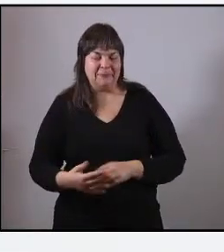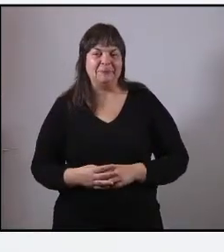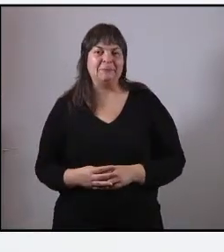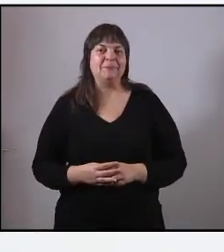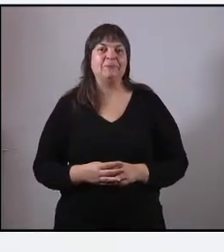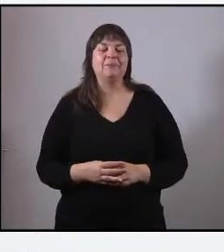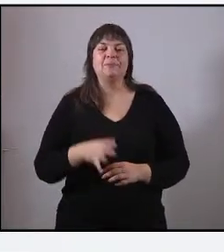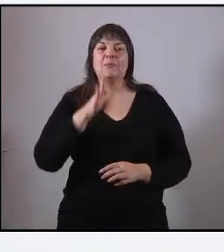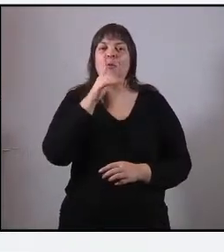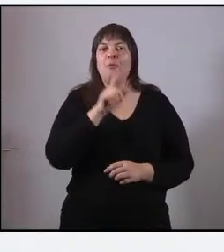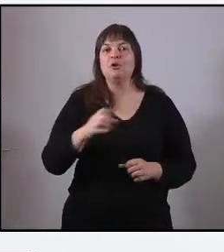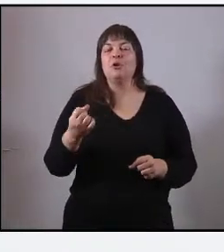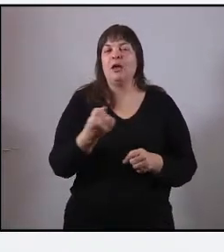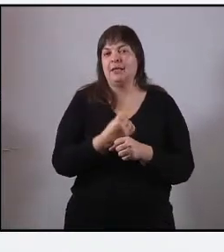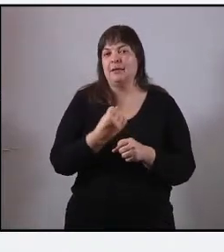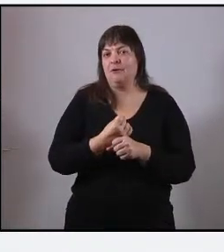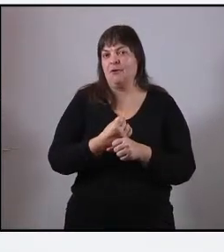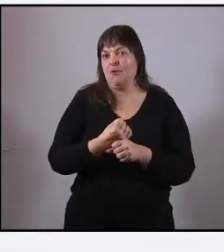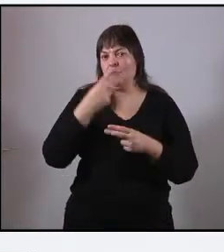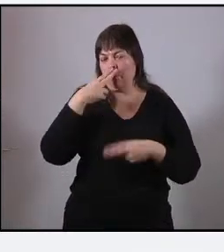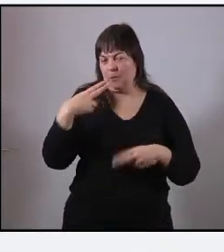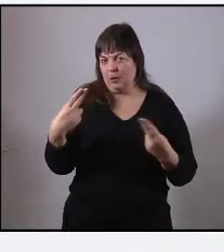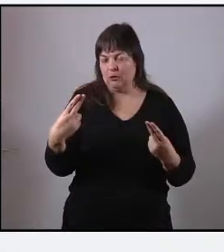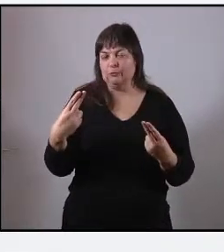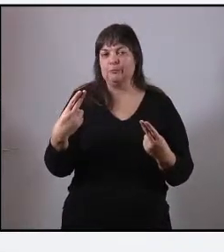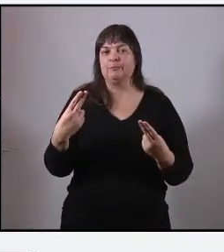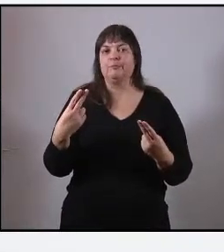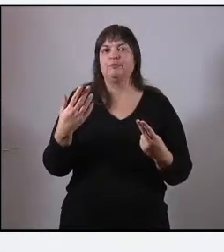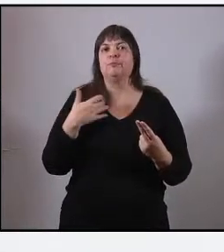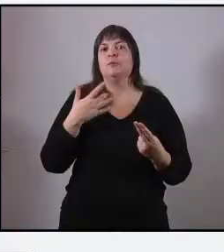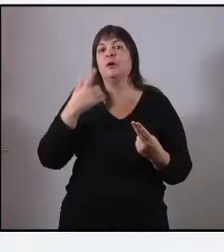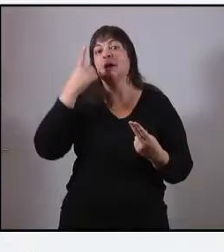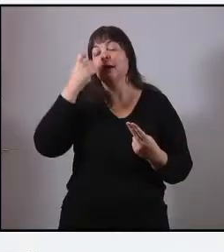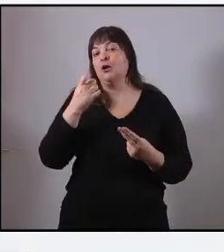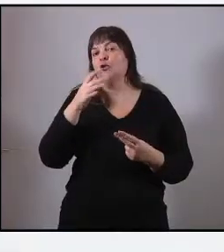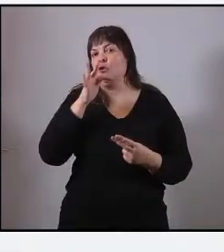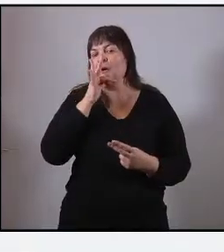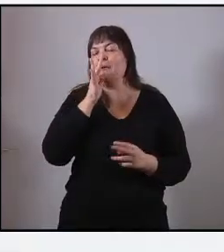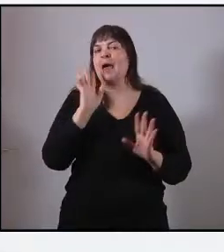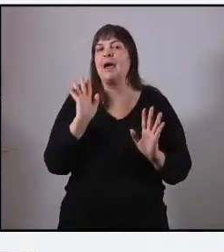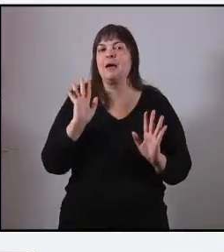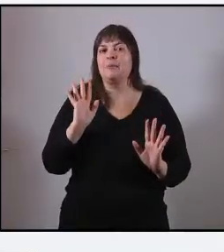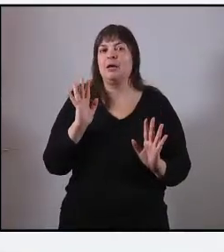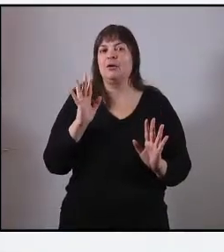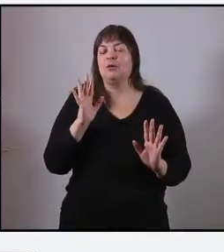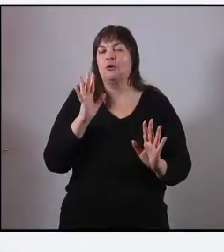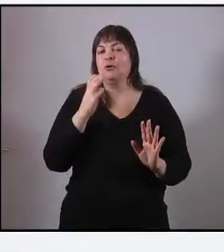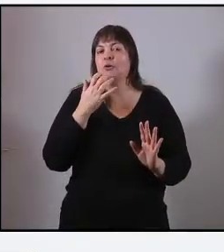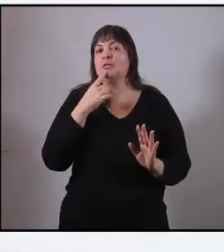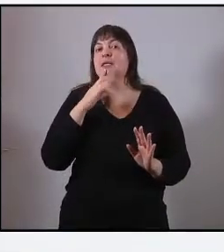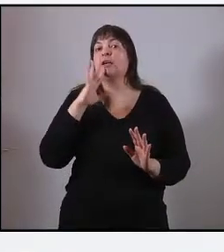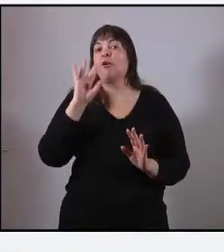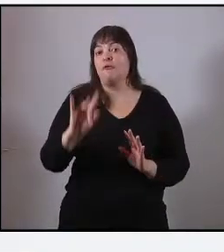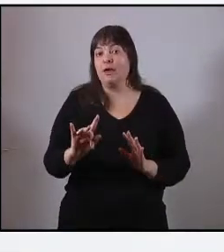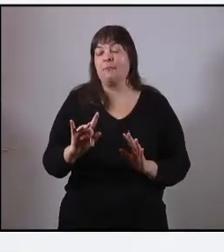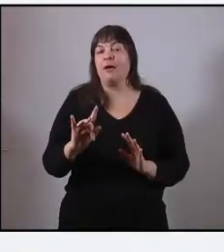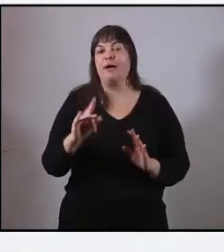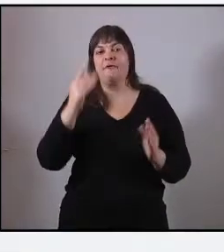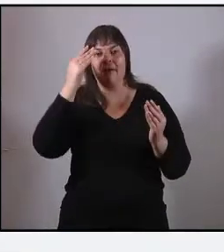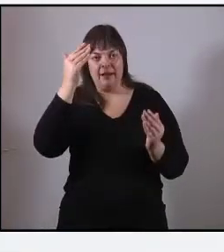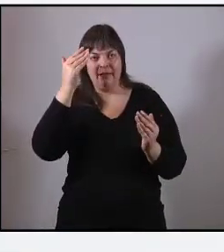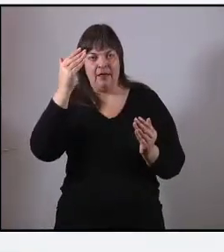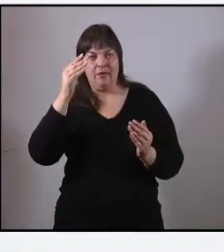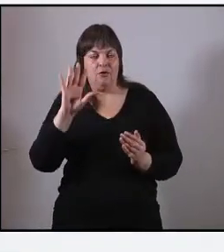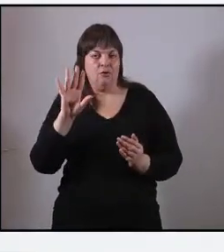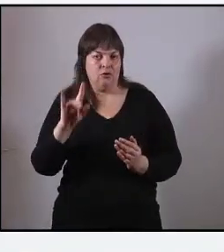para todos los empleados públicos. Creo que aún no lo ha realizado, pero sí podemos confirmar ahora ese dato de esa felicitación que